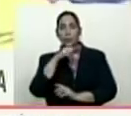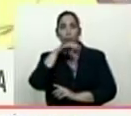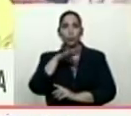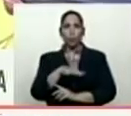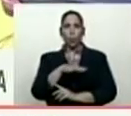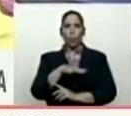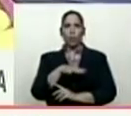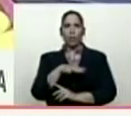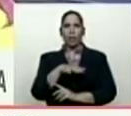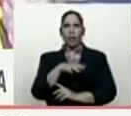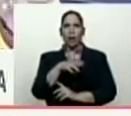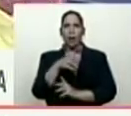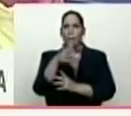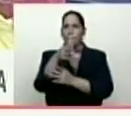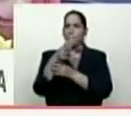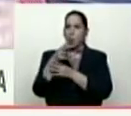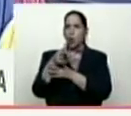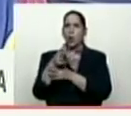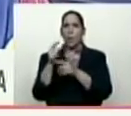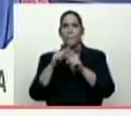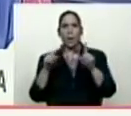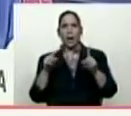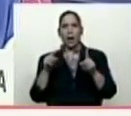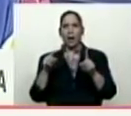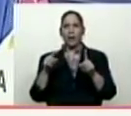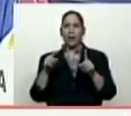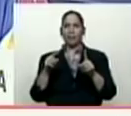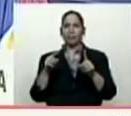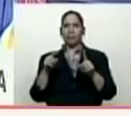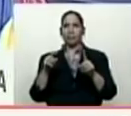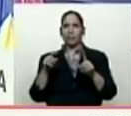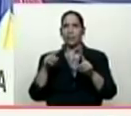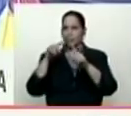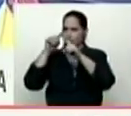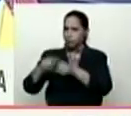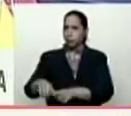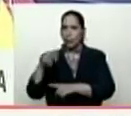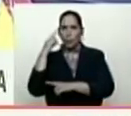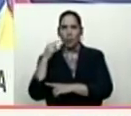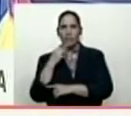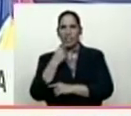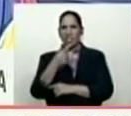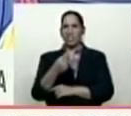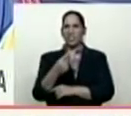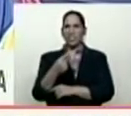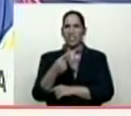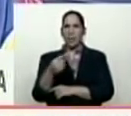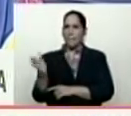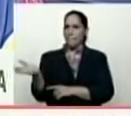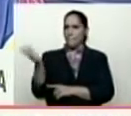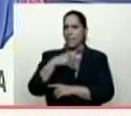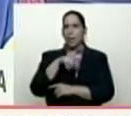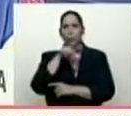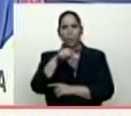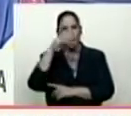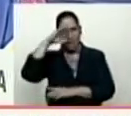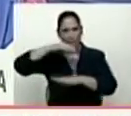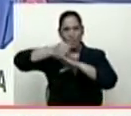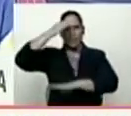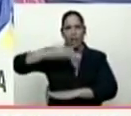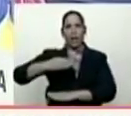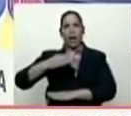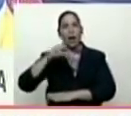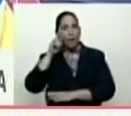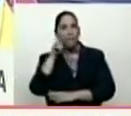a fusilar Santander para vengarse de Bolívar, porque Leonardo Infante le decía: venga usted, general, a ver cómo se defiende la